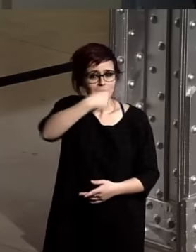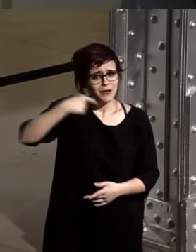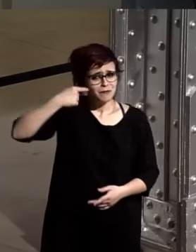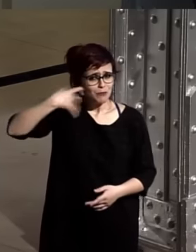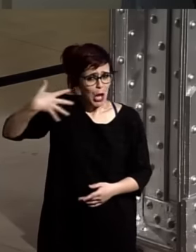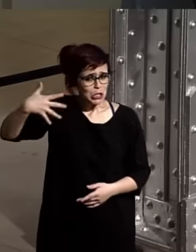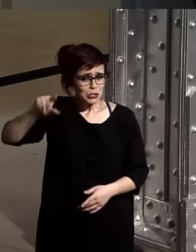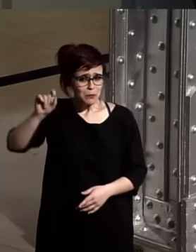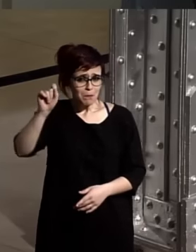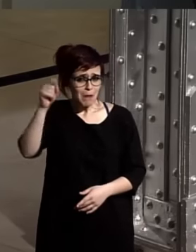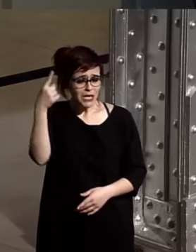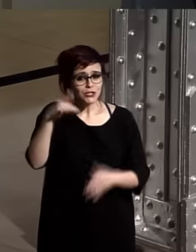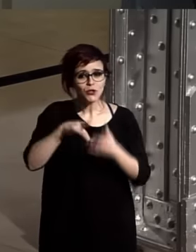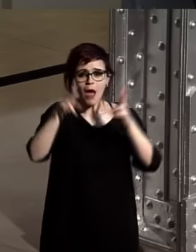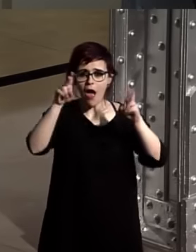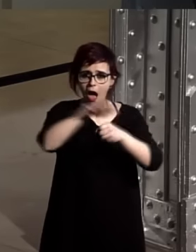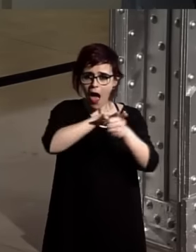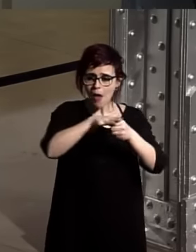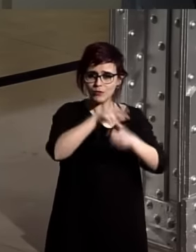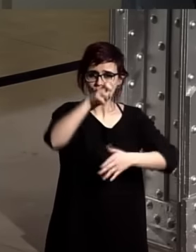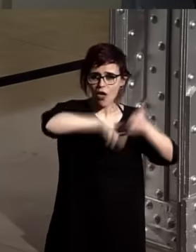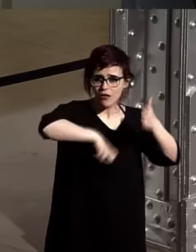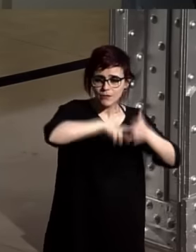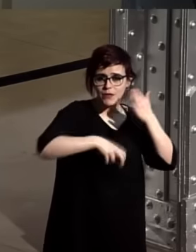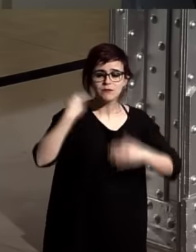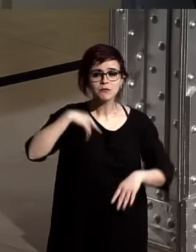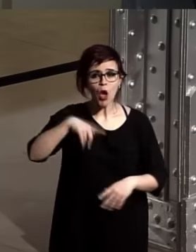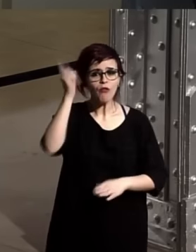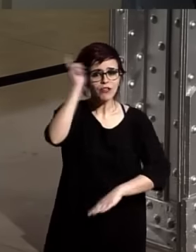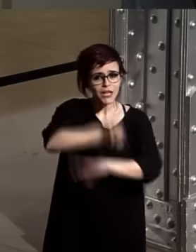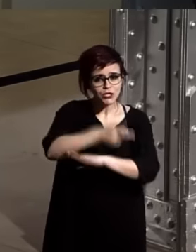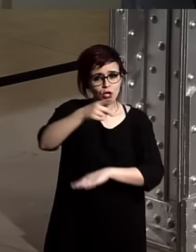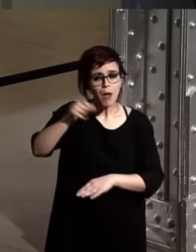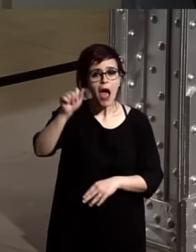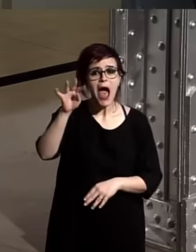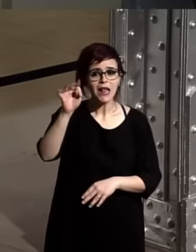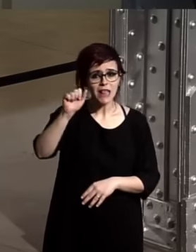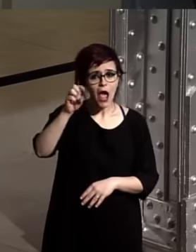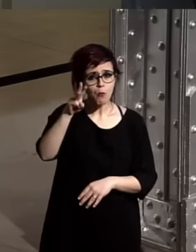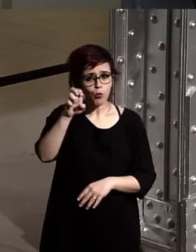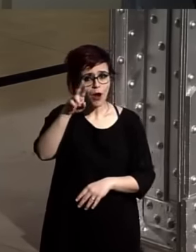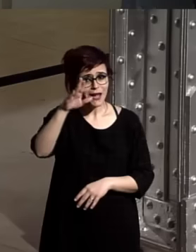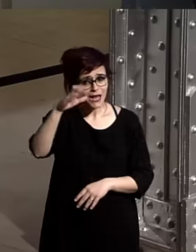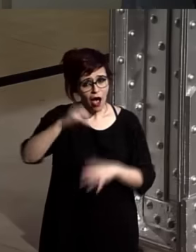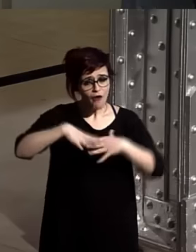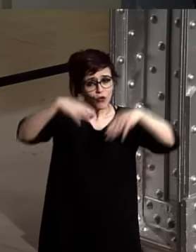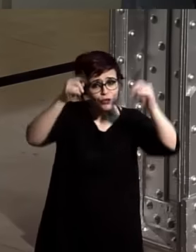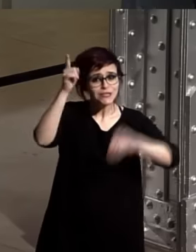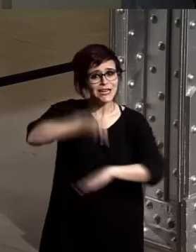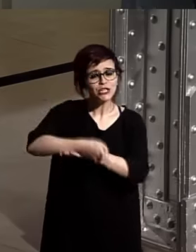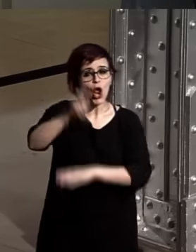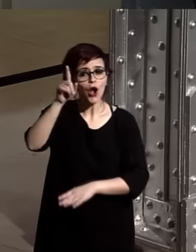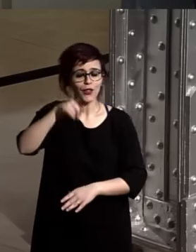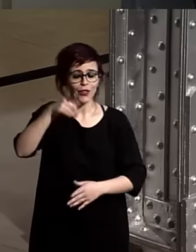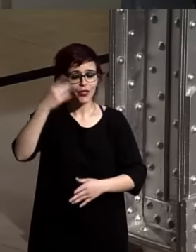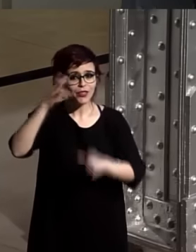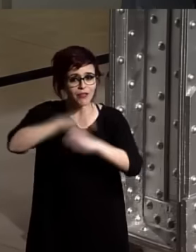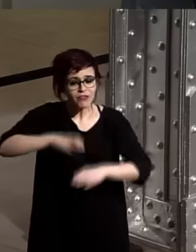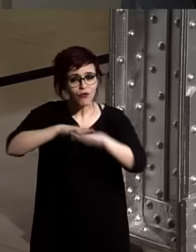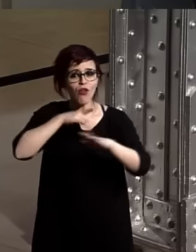inconfundibles de la paleontología es codirector de las excavaciones de atapuerca en Burgos es director científico del Museo de